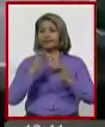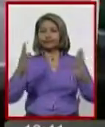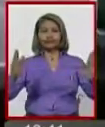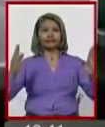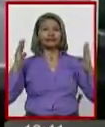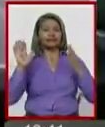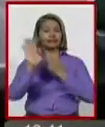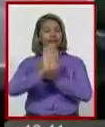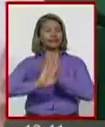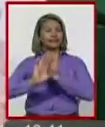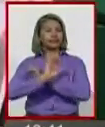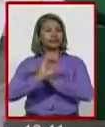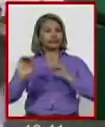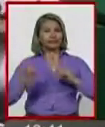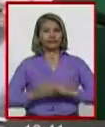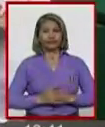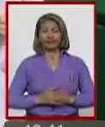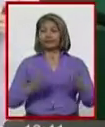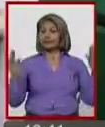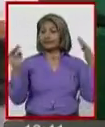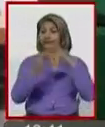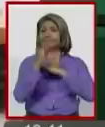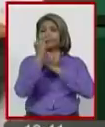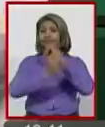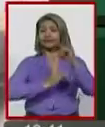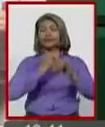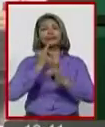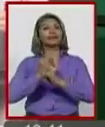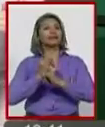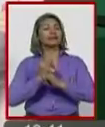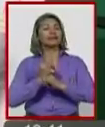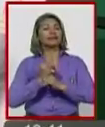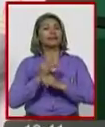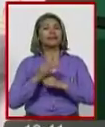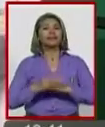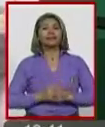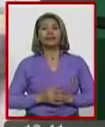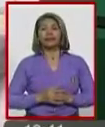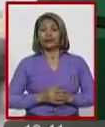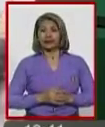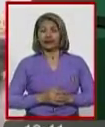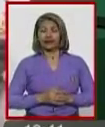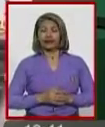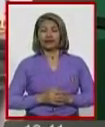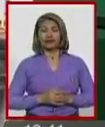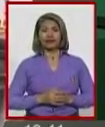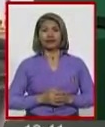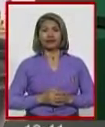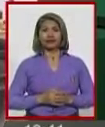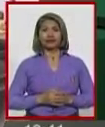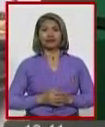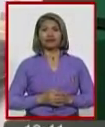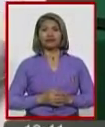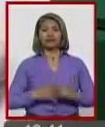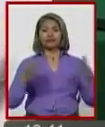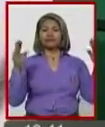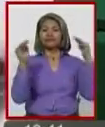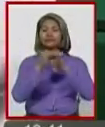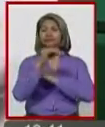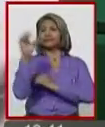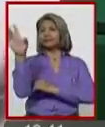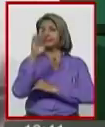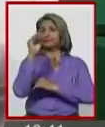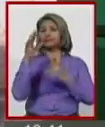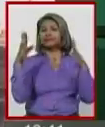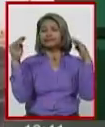de seguridad. Muerte. La avenida Internacional viene y choca contra la avenida Bolivia.